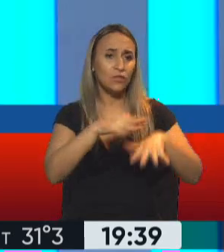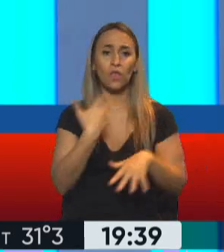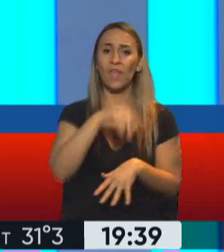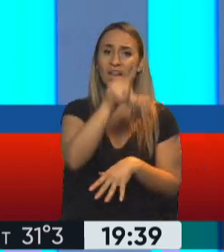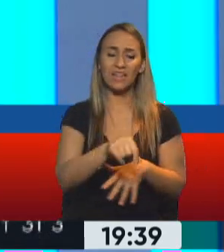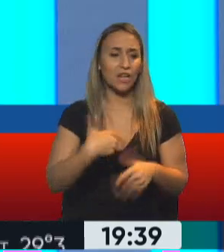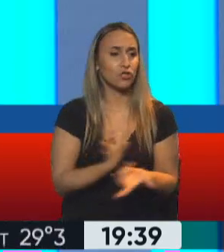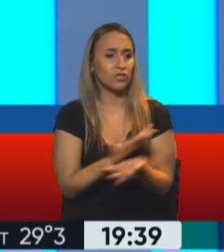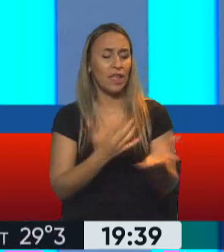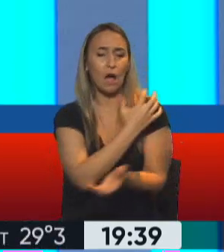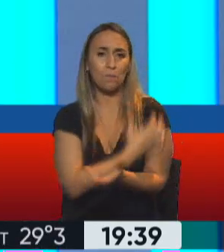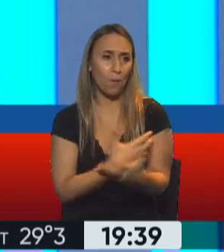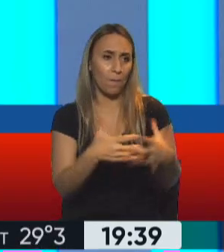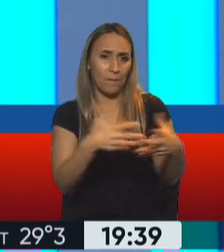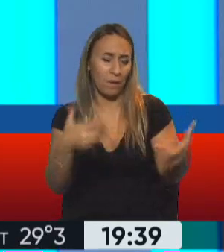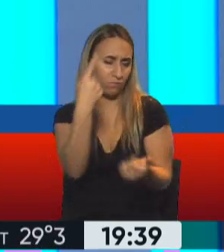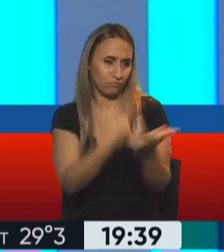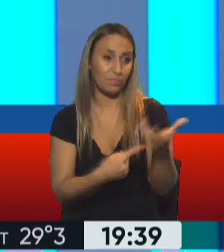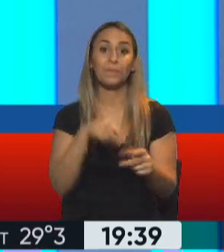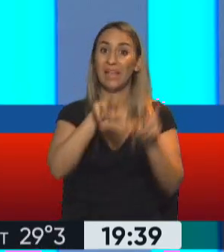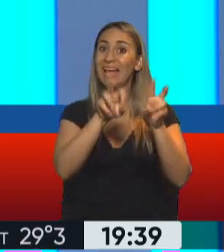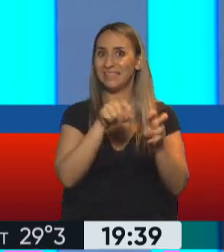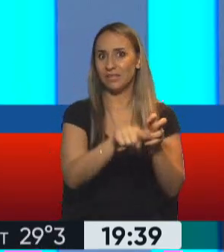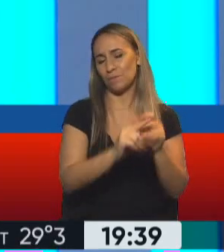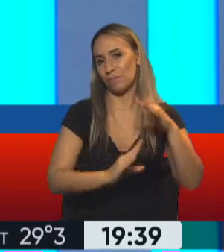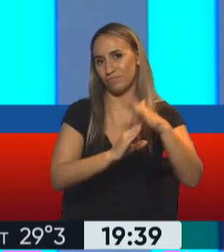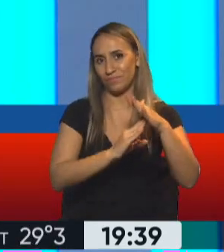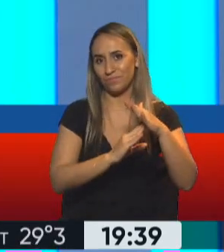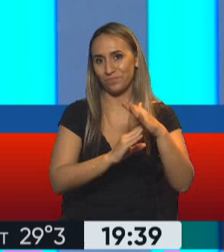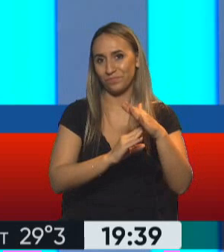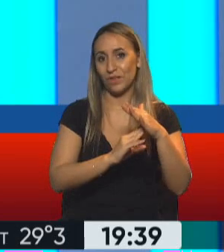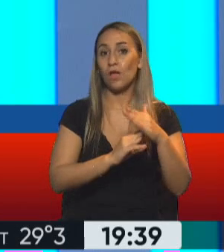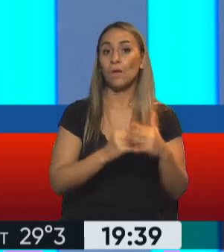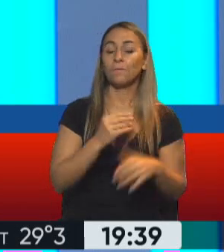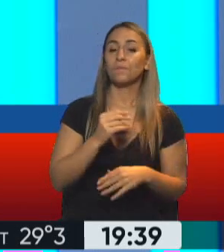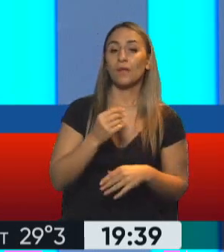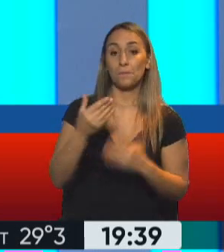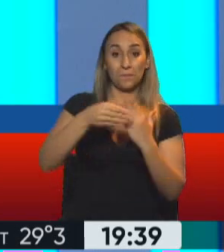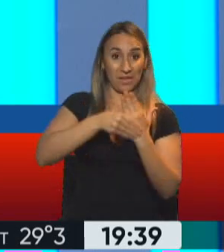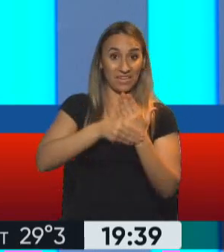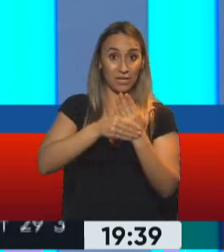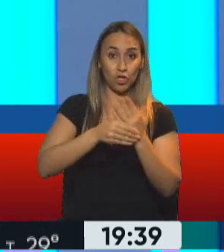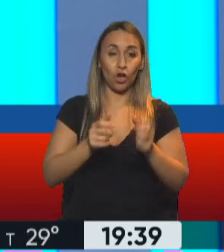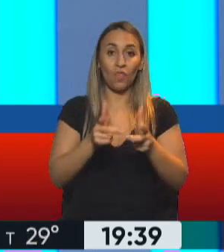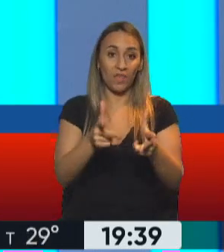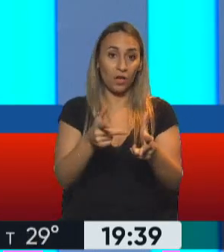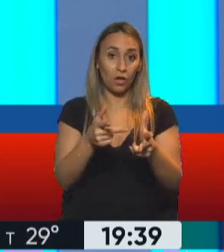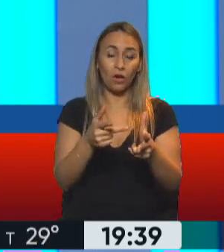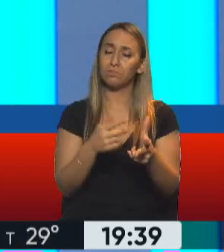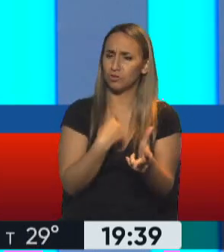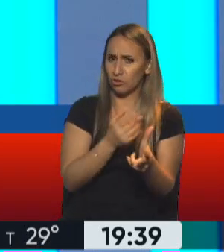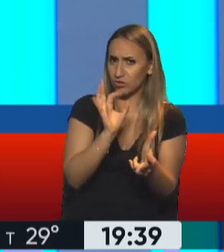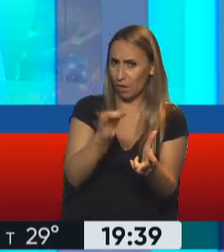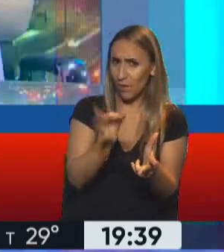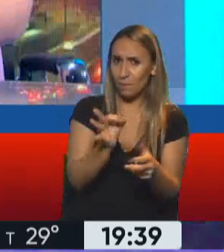ahí es donde aparece también uno de los principales puntos, ¿no? Porque lo que también planteaba el ministro es esta idea de, bueno, sabemos que estamos